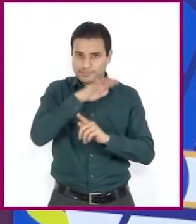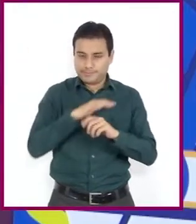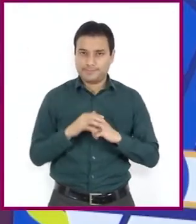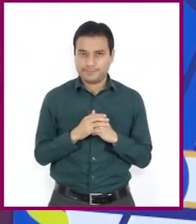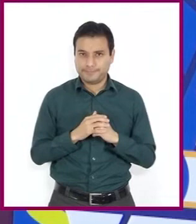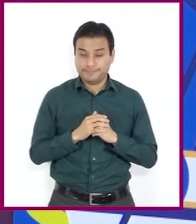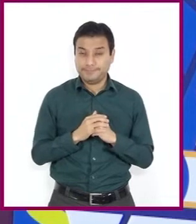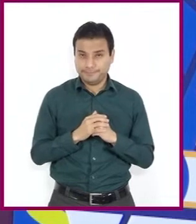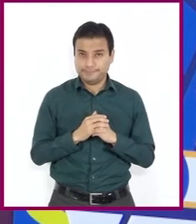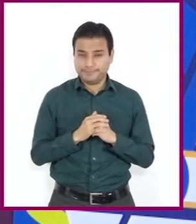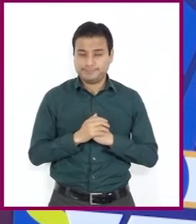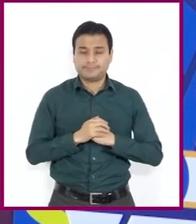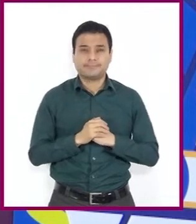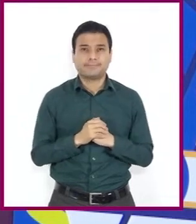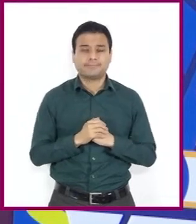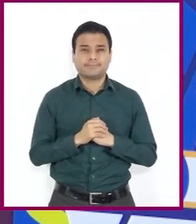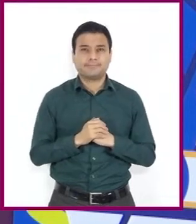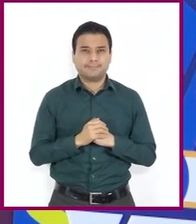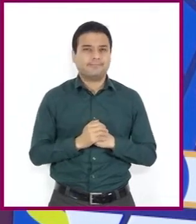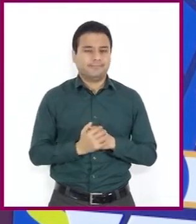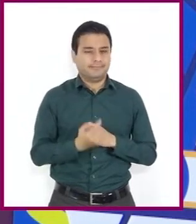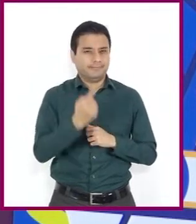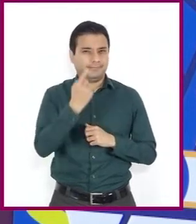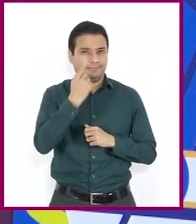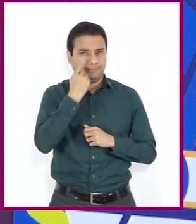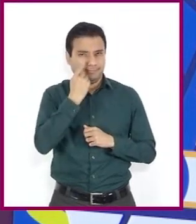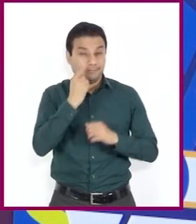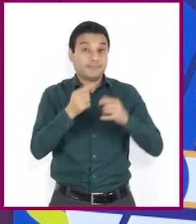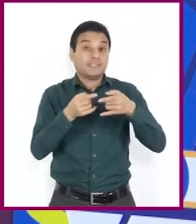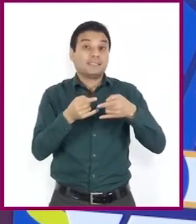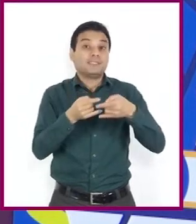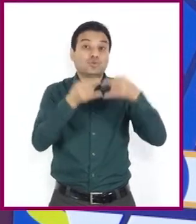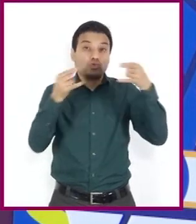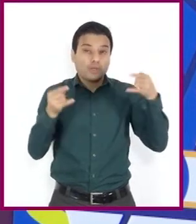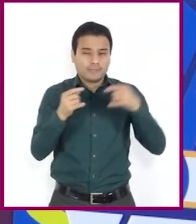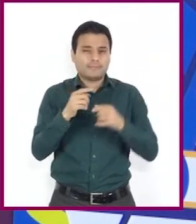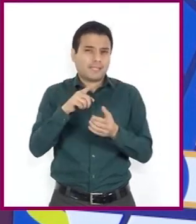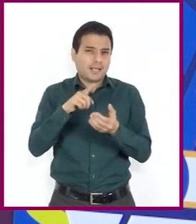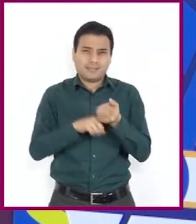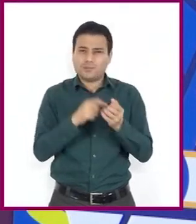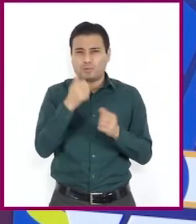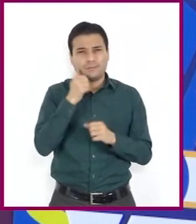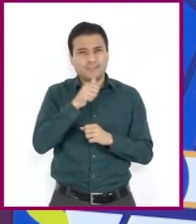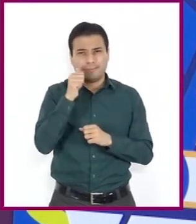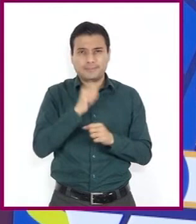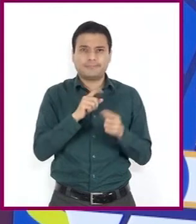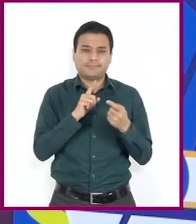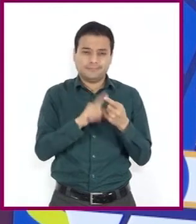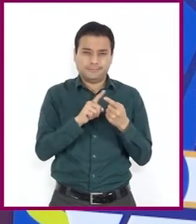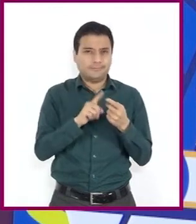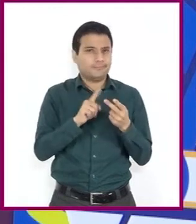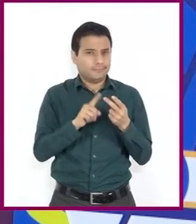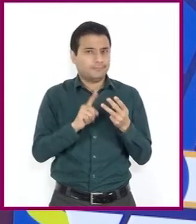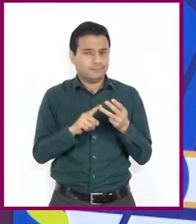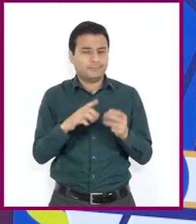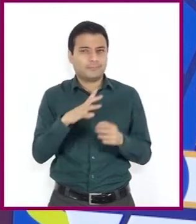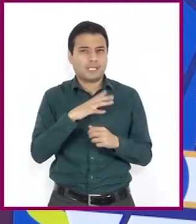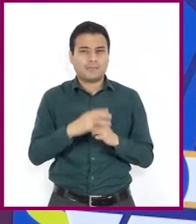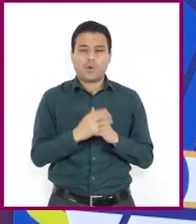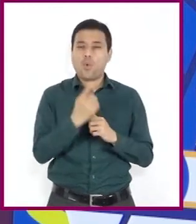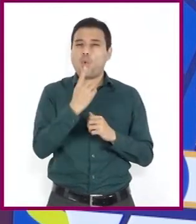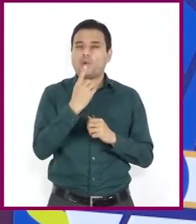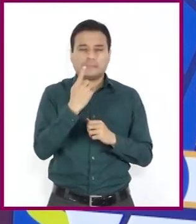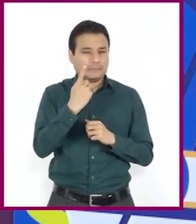se excluyen entre sí, es decir, una historia siempre tendrá un ambiente predominante, pero en